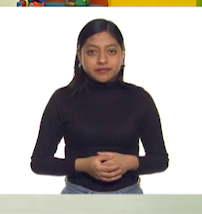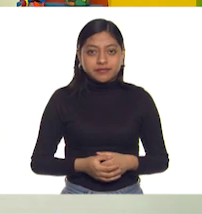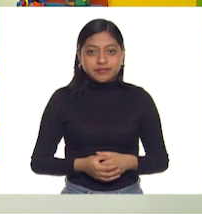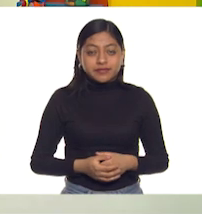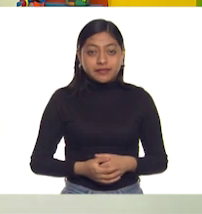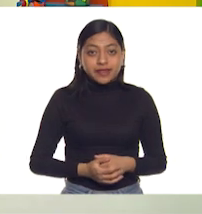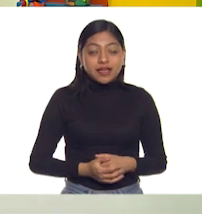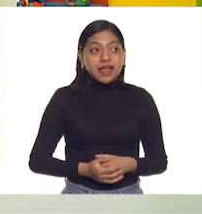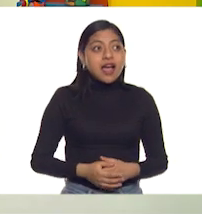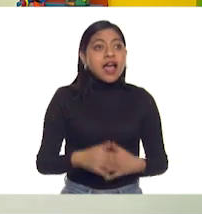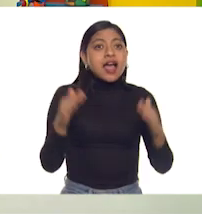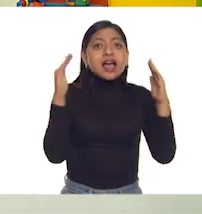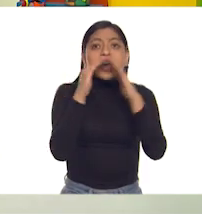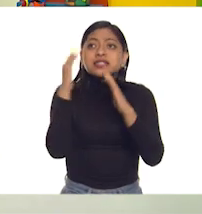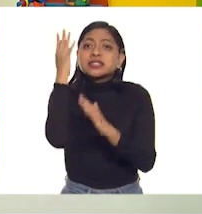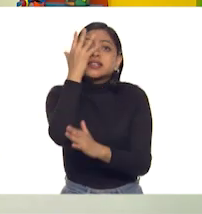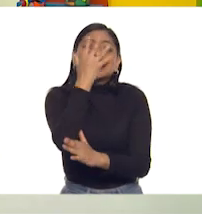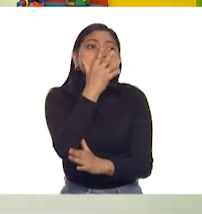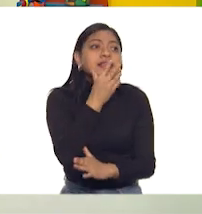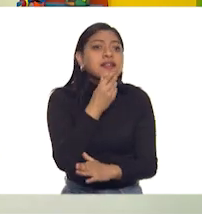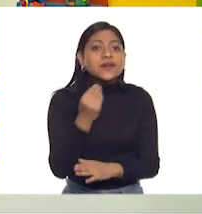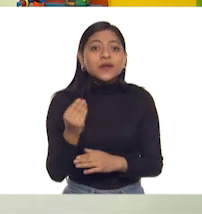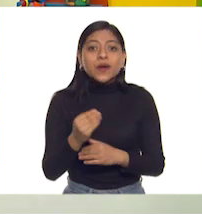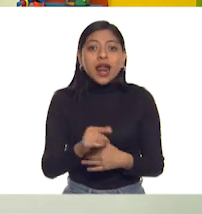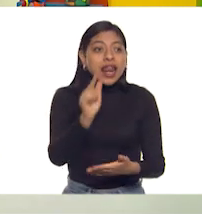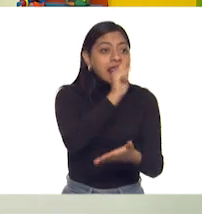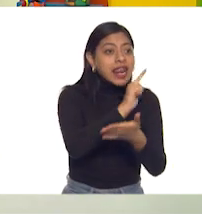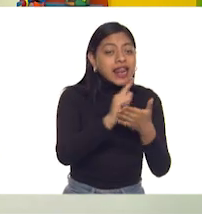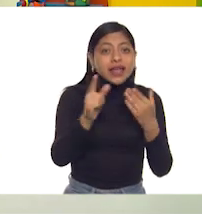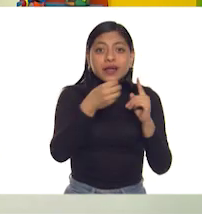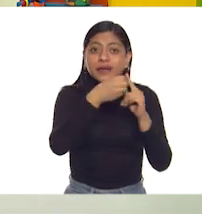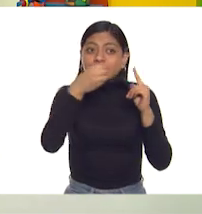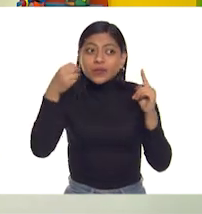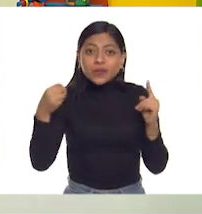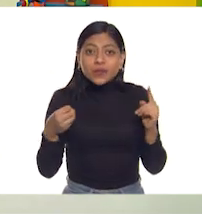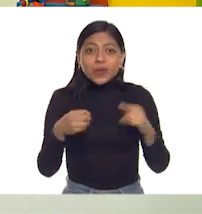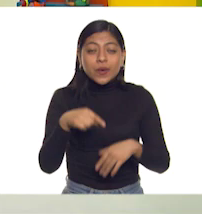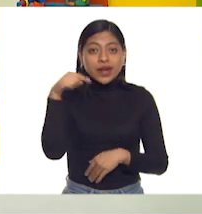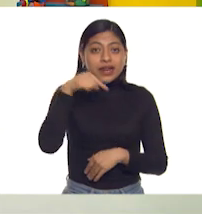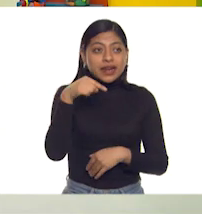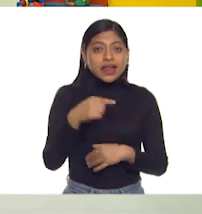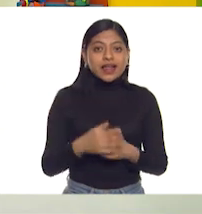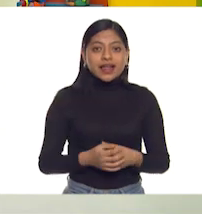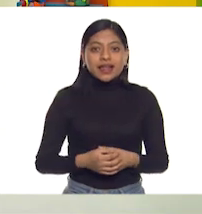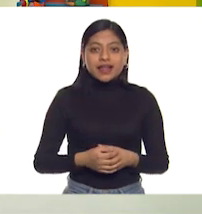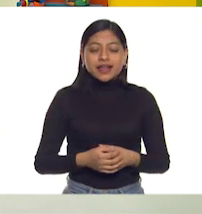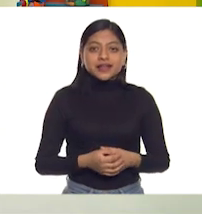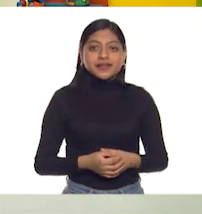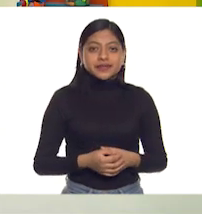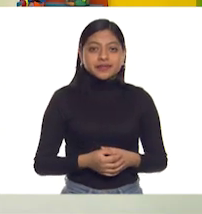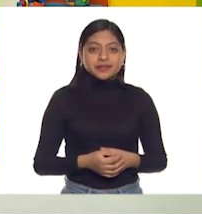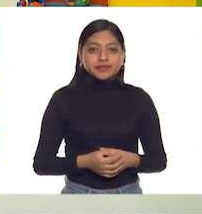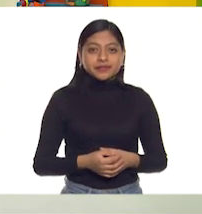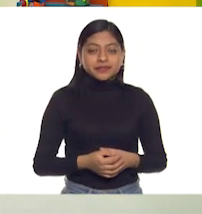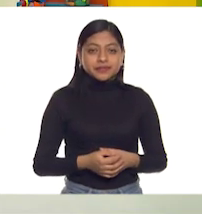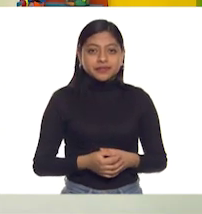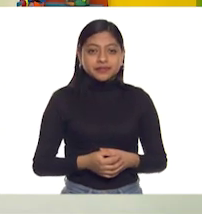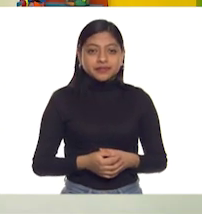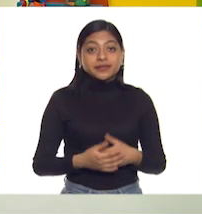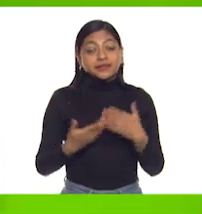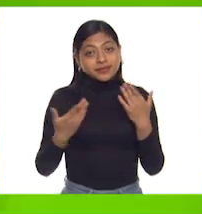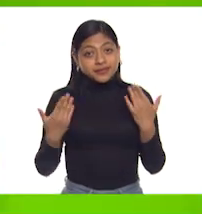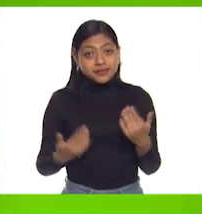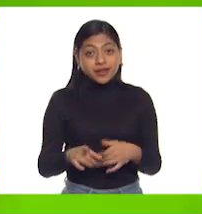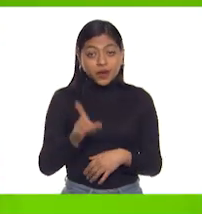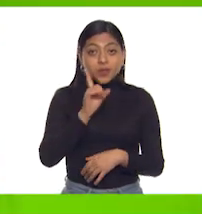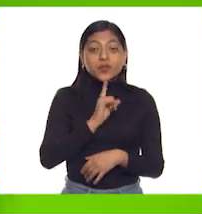¡Qué casita más bonita! ¡Qué limpia y ordenada tienen la casa la gente que vive aquí!